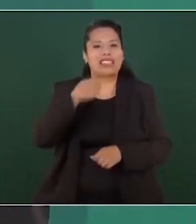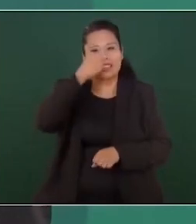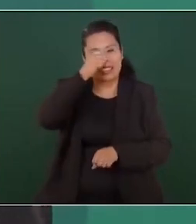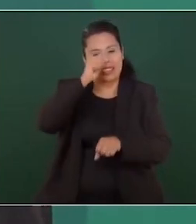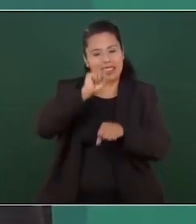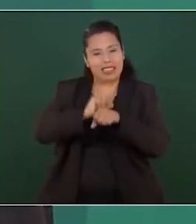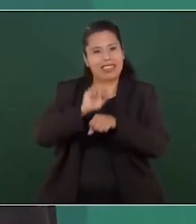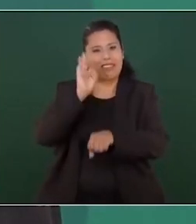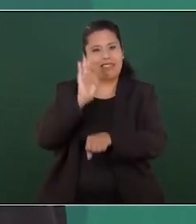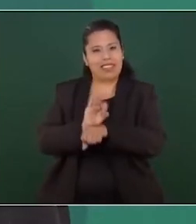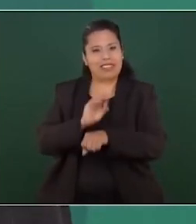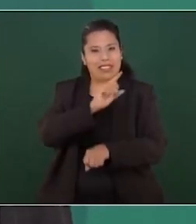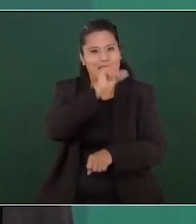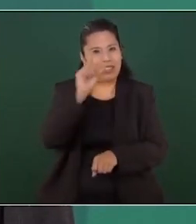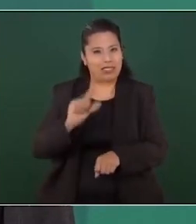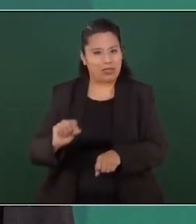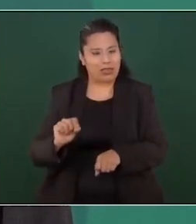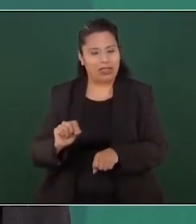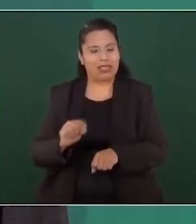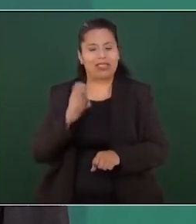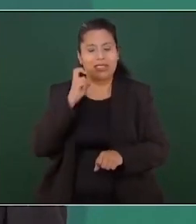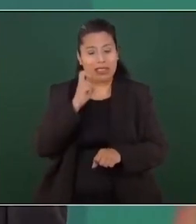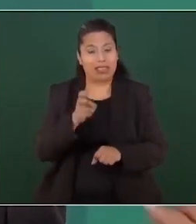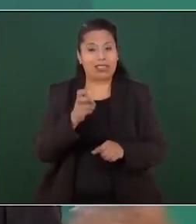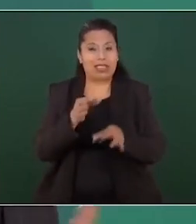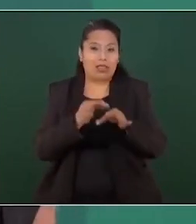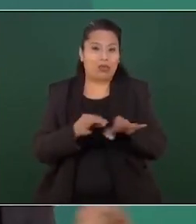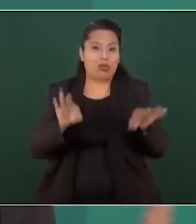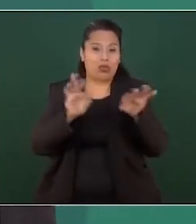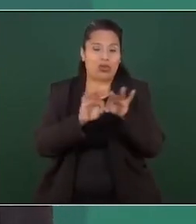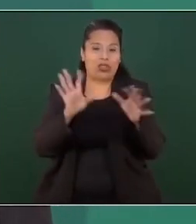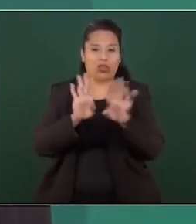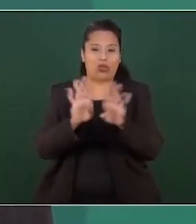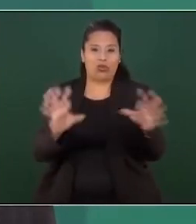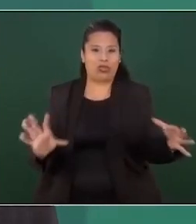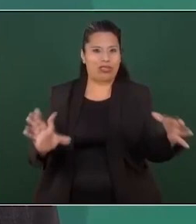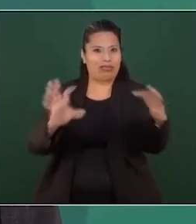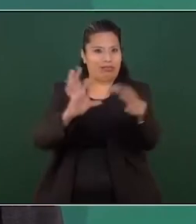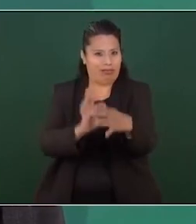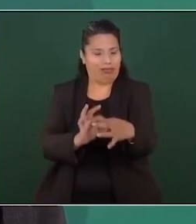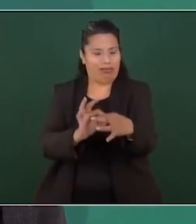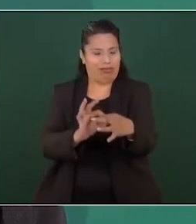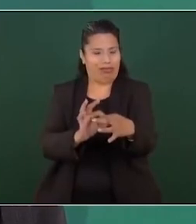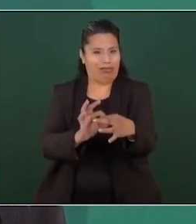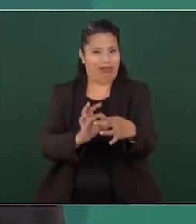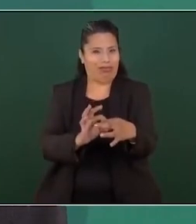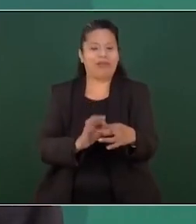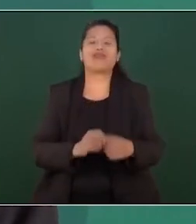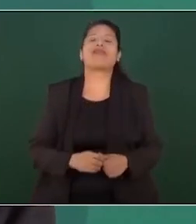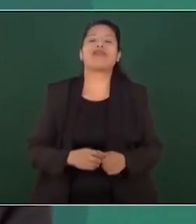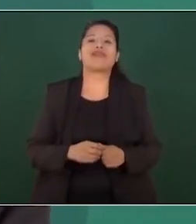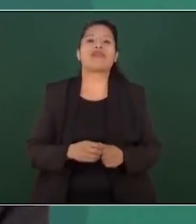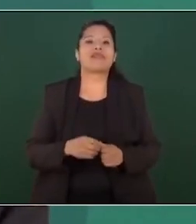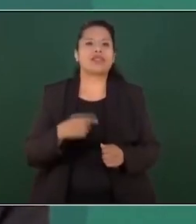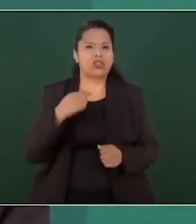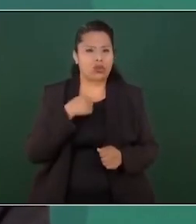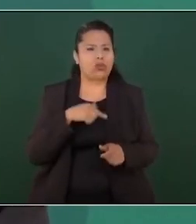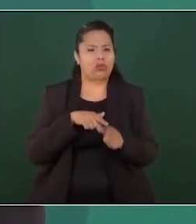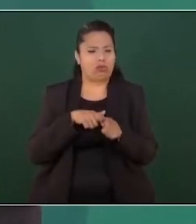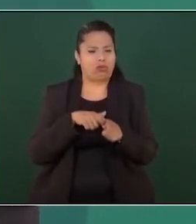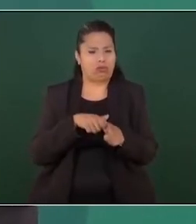muy importante, porque lo he dicho varias veces y me voy a